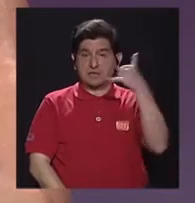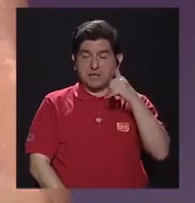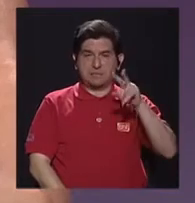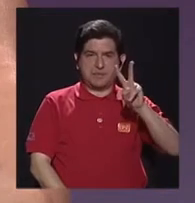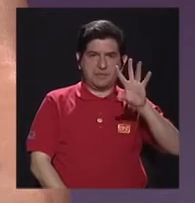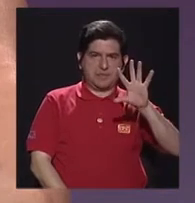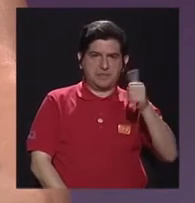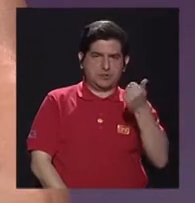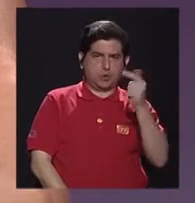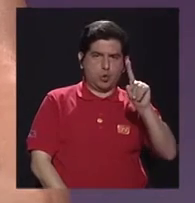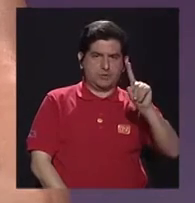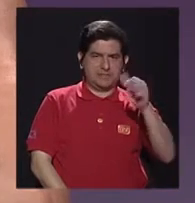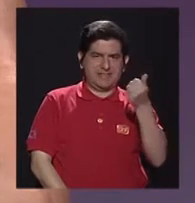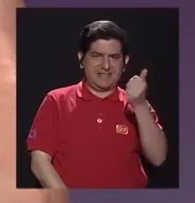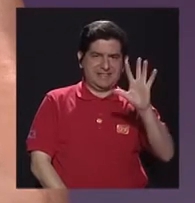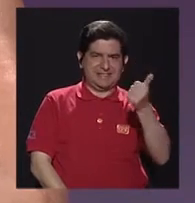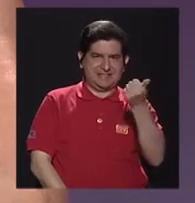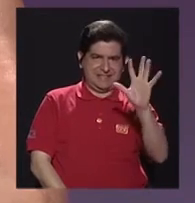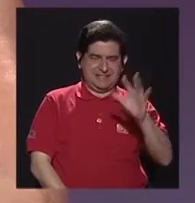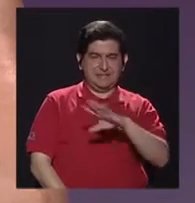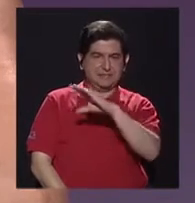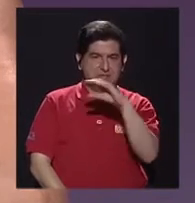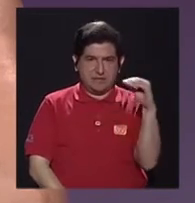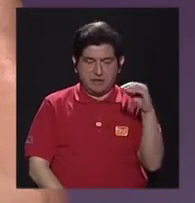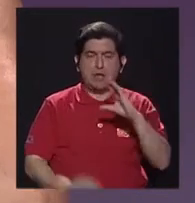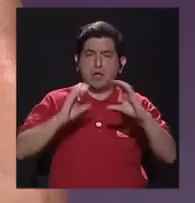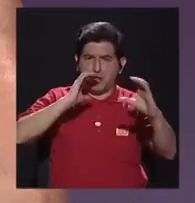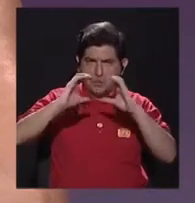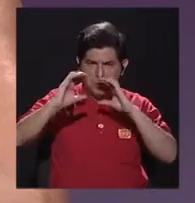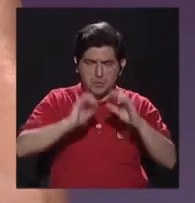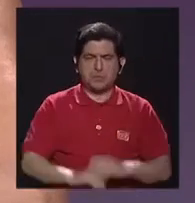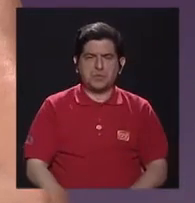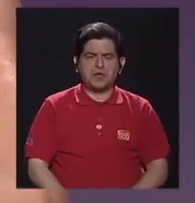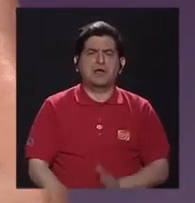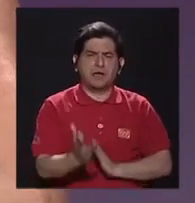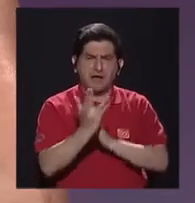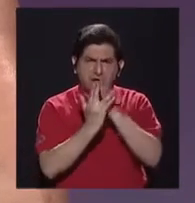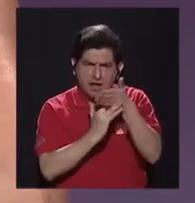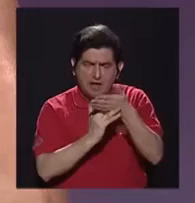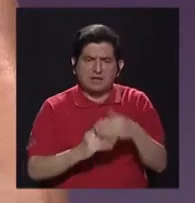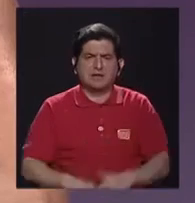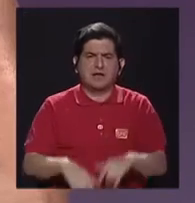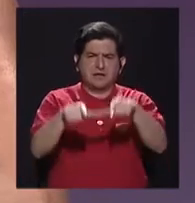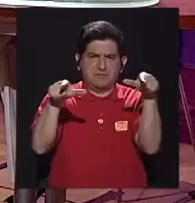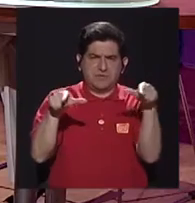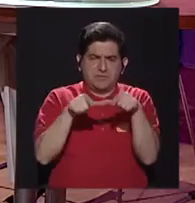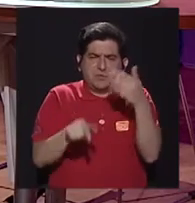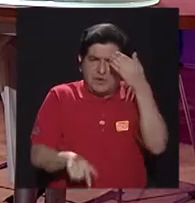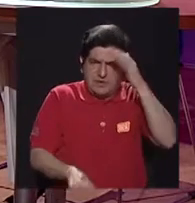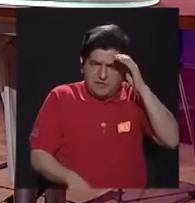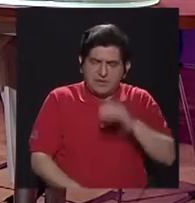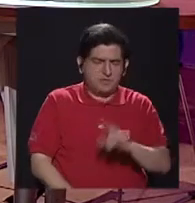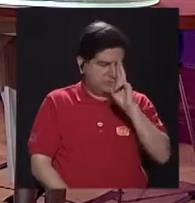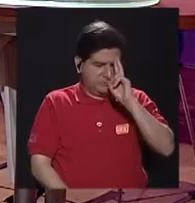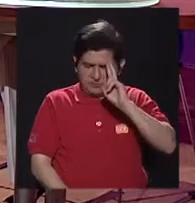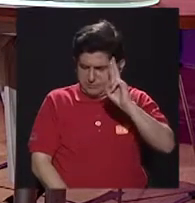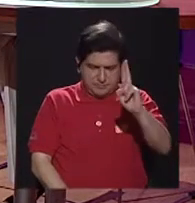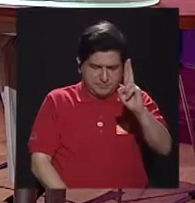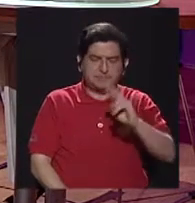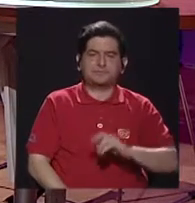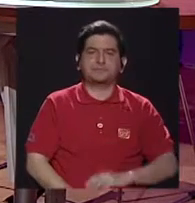al 2511-1515 y también puede comunicarse mediante nuestra página de Facebook